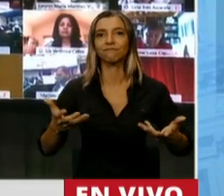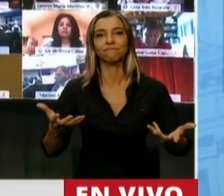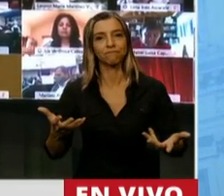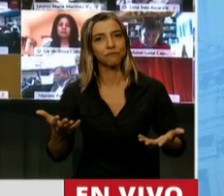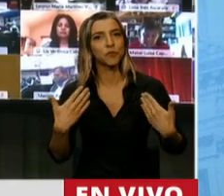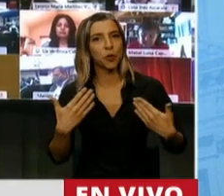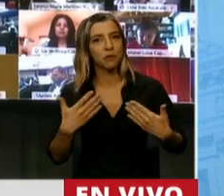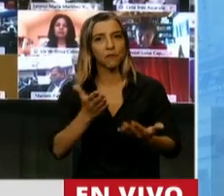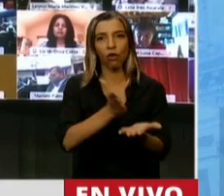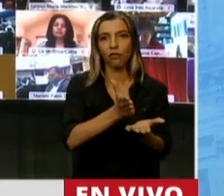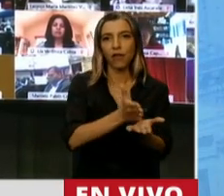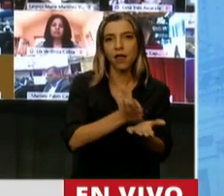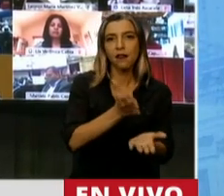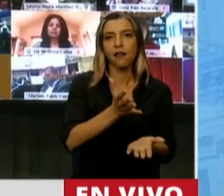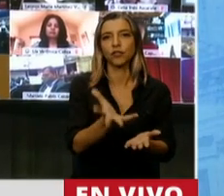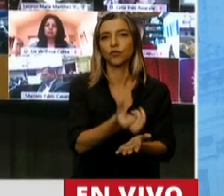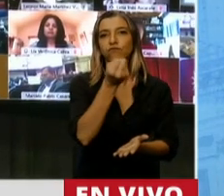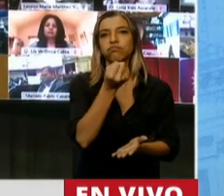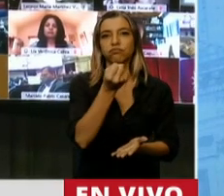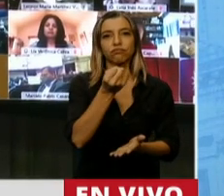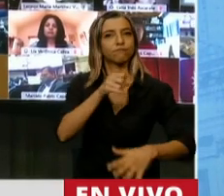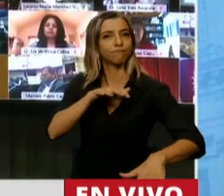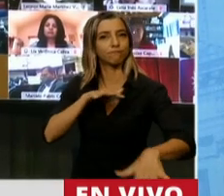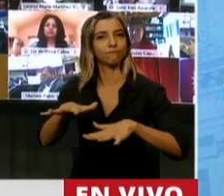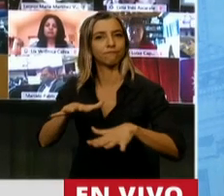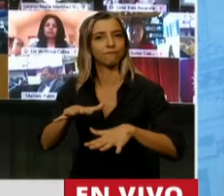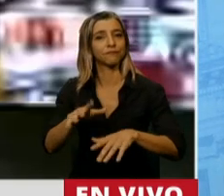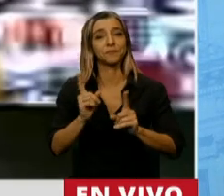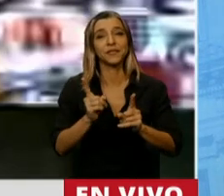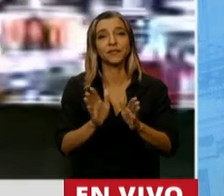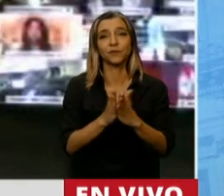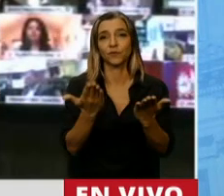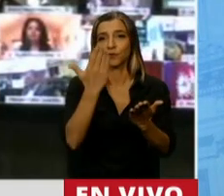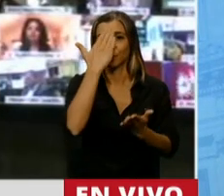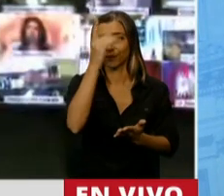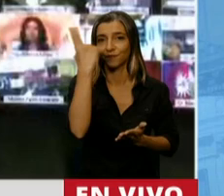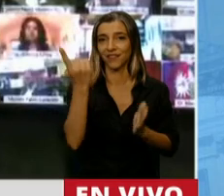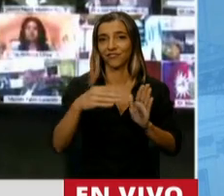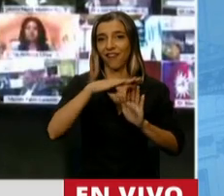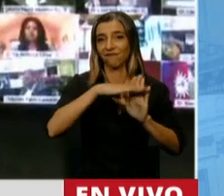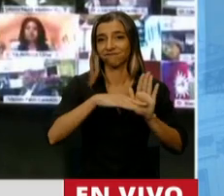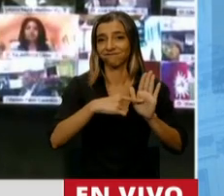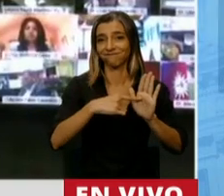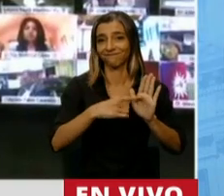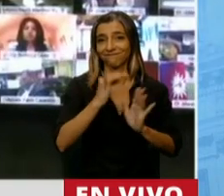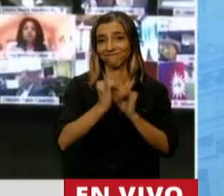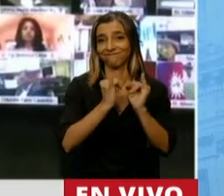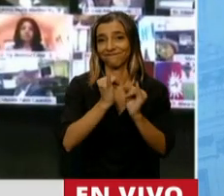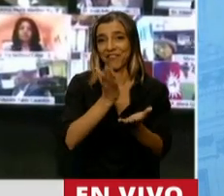poder ejercitar los derechos que ese preámbulo de la Constitución recita.